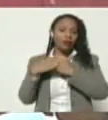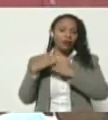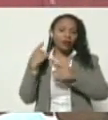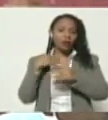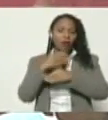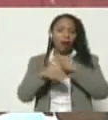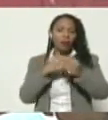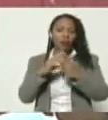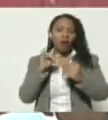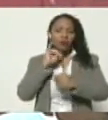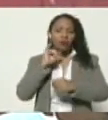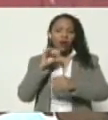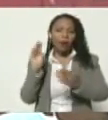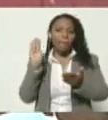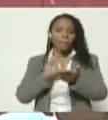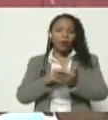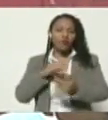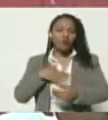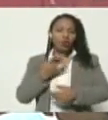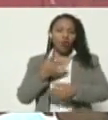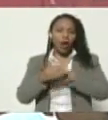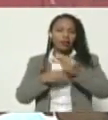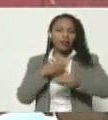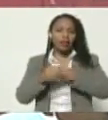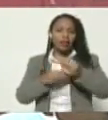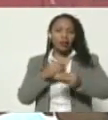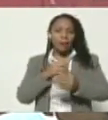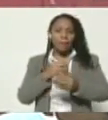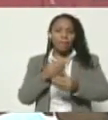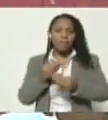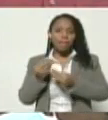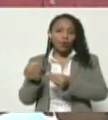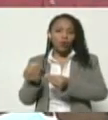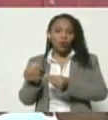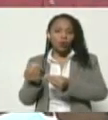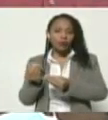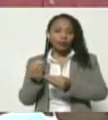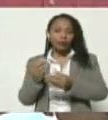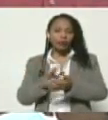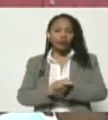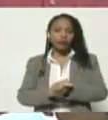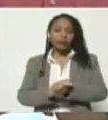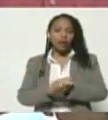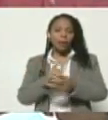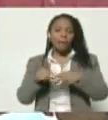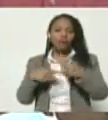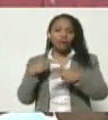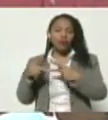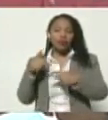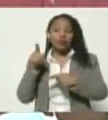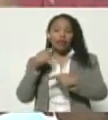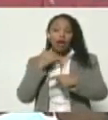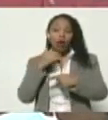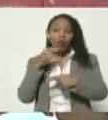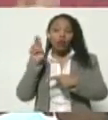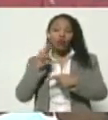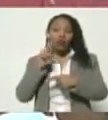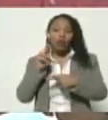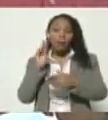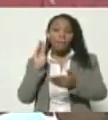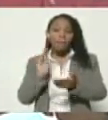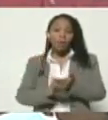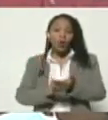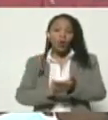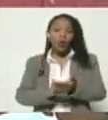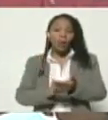la información, las denuncias que pudieron darse, que pudieron sustentarse, las procesamos. Si alguien utilizó una posición de